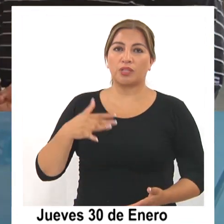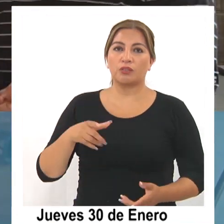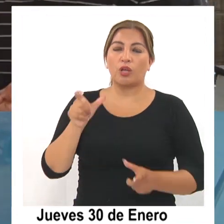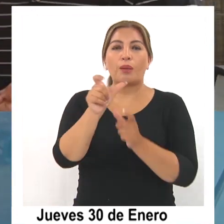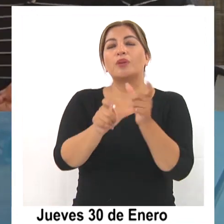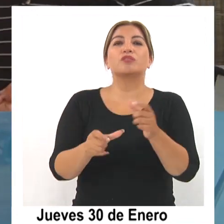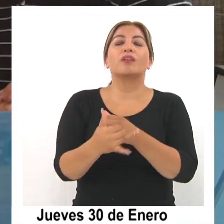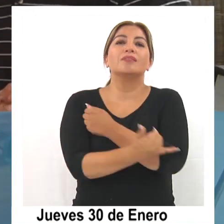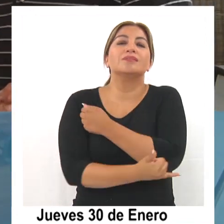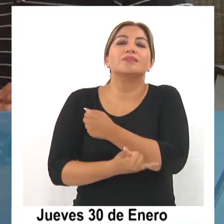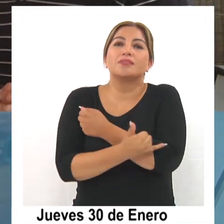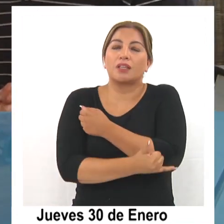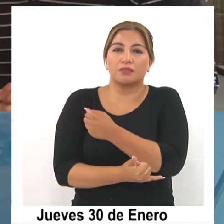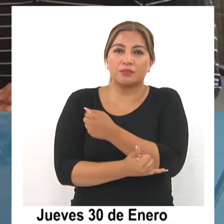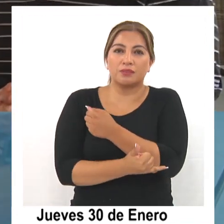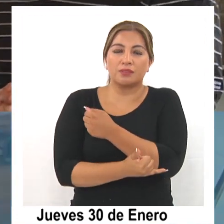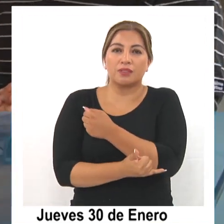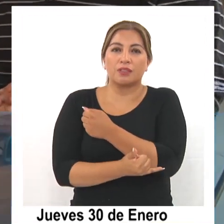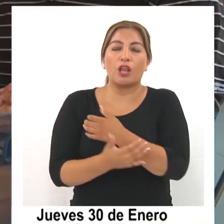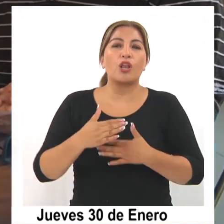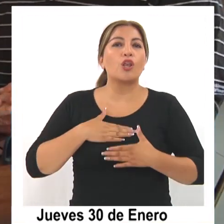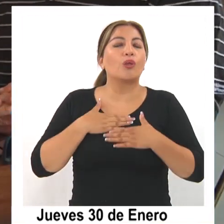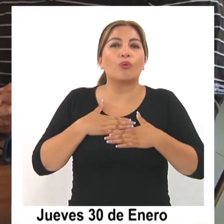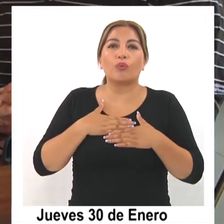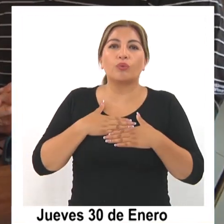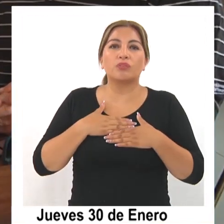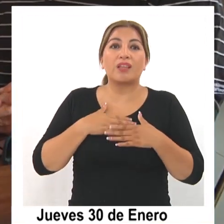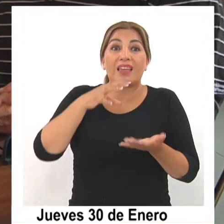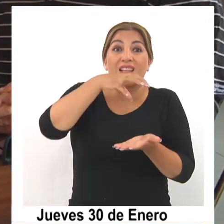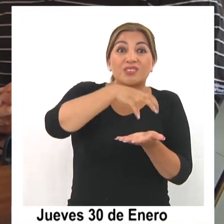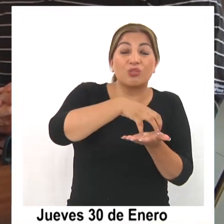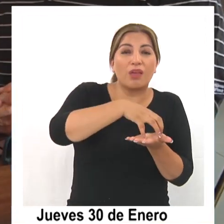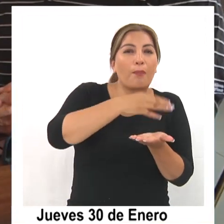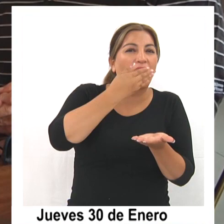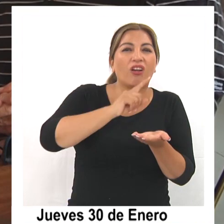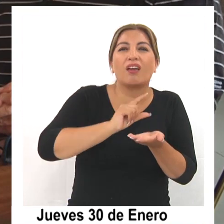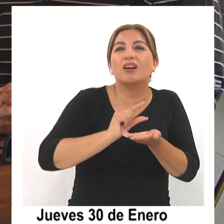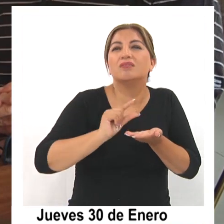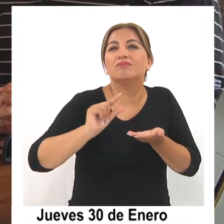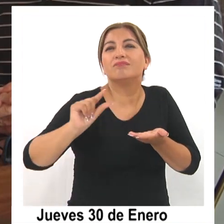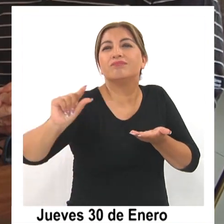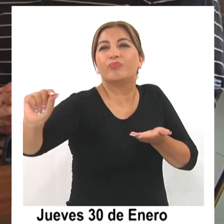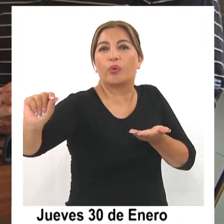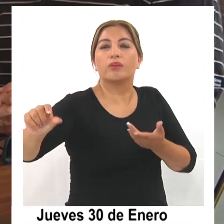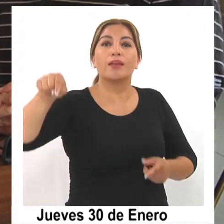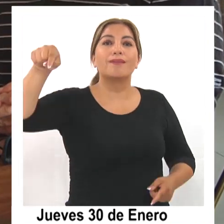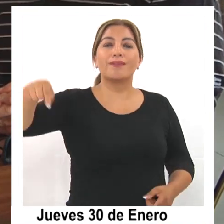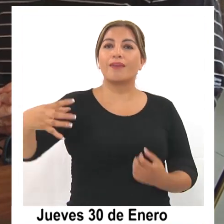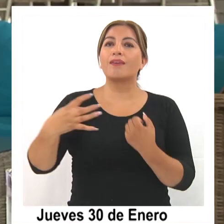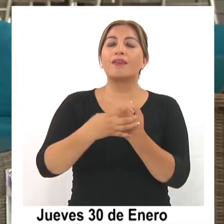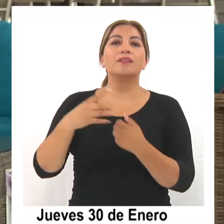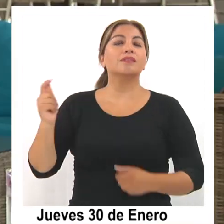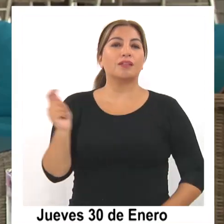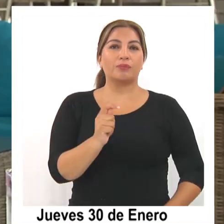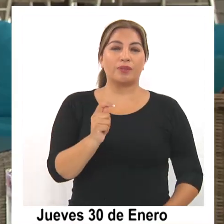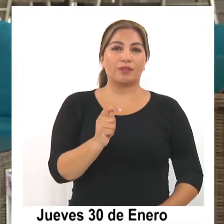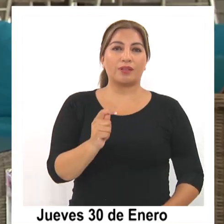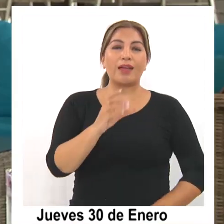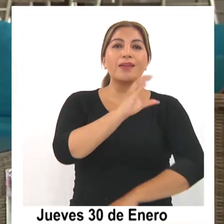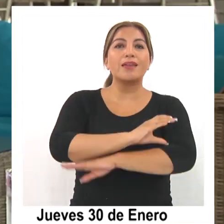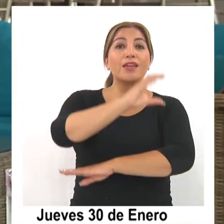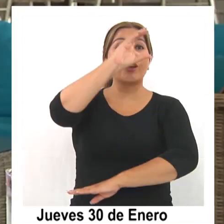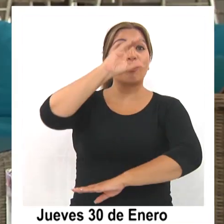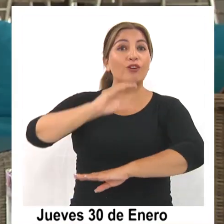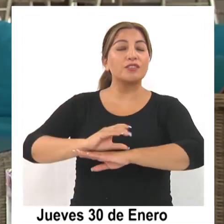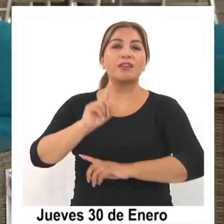turista extranjero, al turista nacional muchas veces le gusta eso de salir de la ciudad, desconectarse y acá en Tarapacá, en el altiplano, en la comuna de